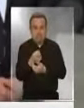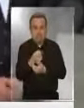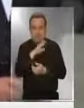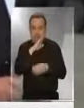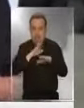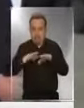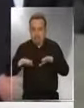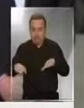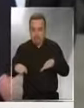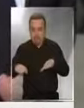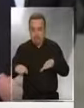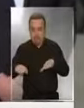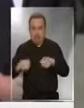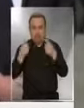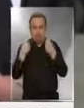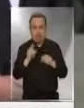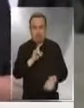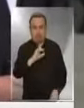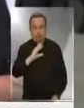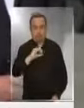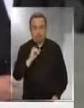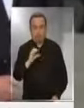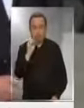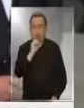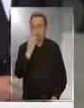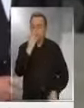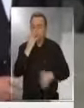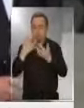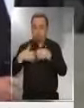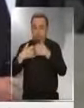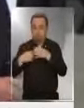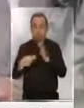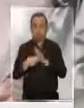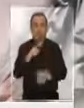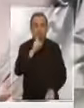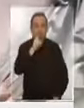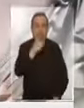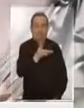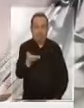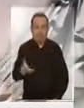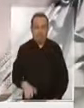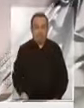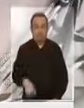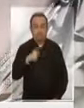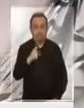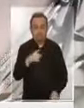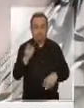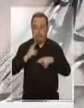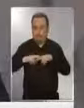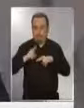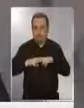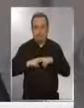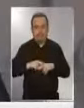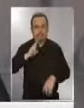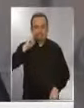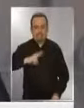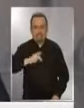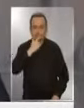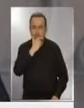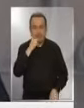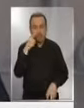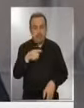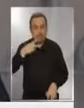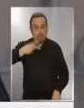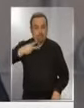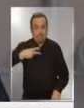camas de tratamiento intensivo o ventiladores mecánicos, los van a tener. Preparación que sin duda seguirá siendo noticia. Es que